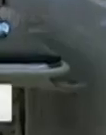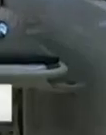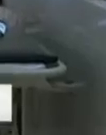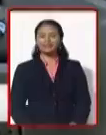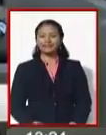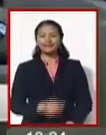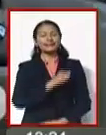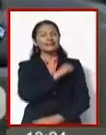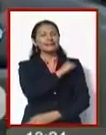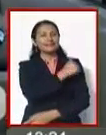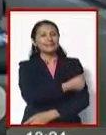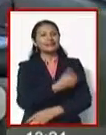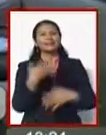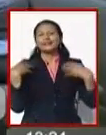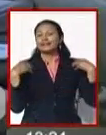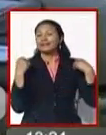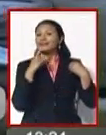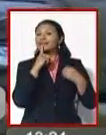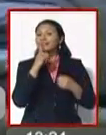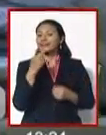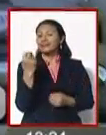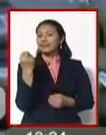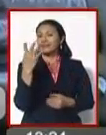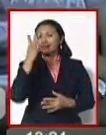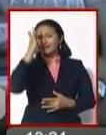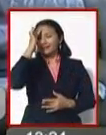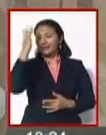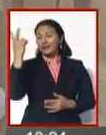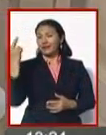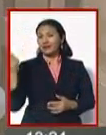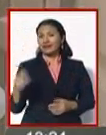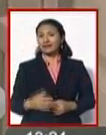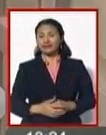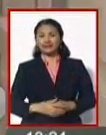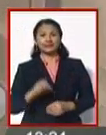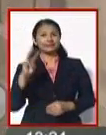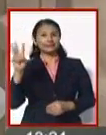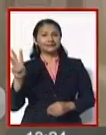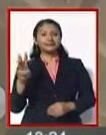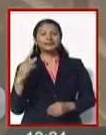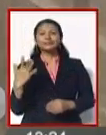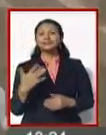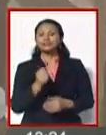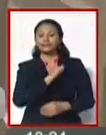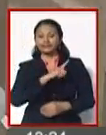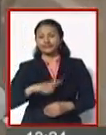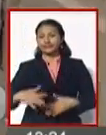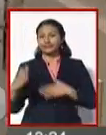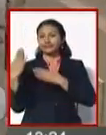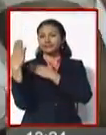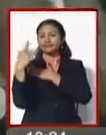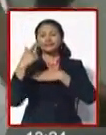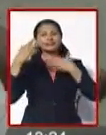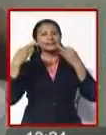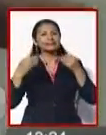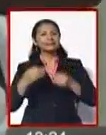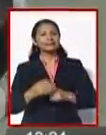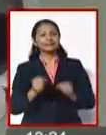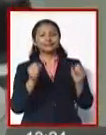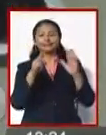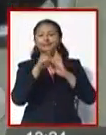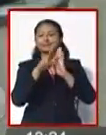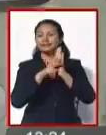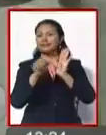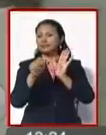Instantes. Autoridades en salud confirmaron 12 casos de rabia canina en el municipio de Warnes. Desde la alcaldía cruceña se decidió aplicar las